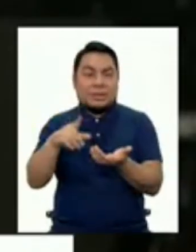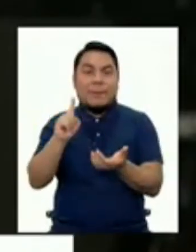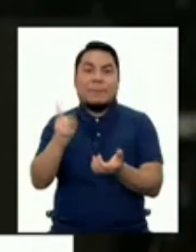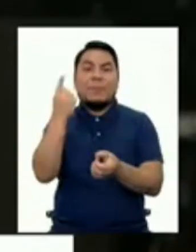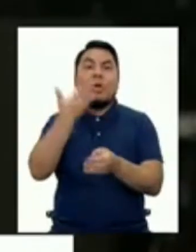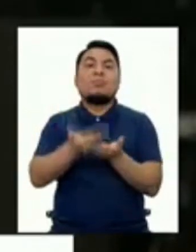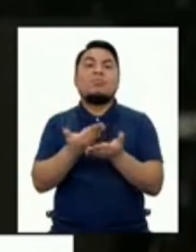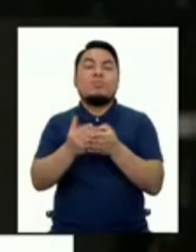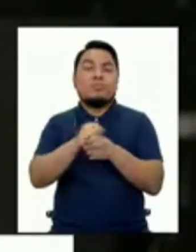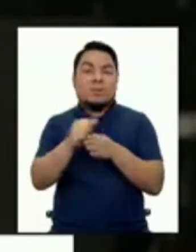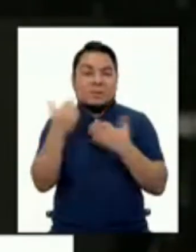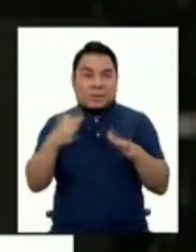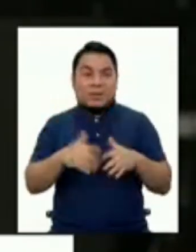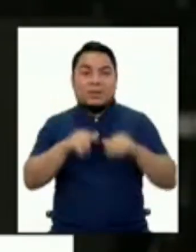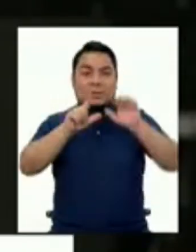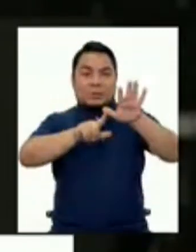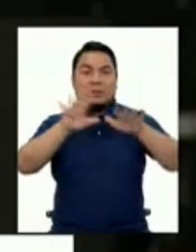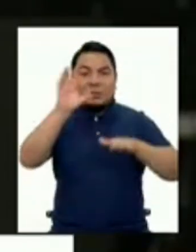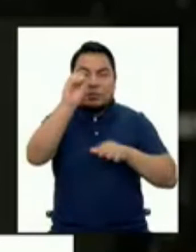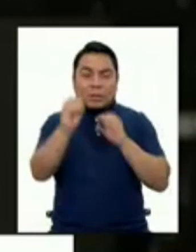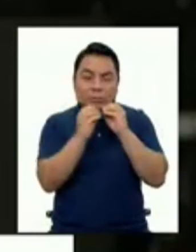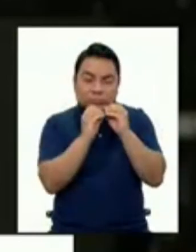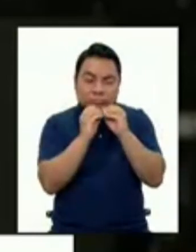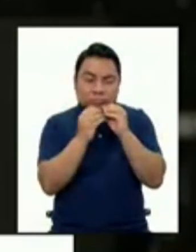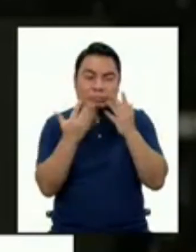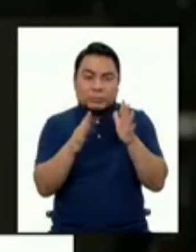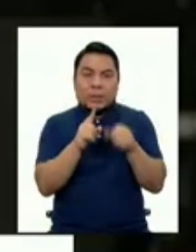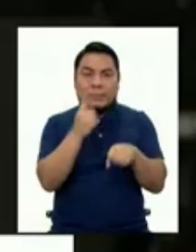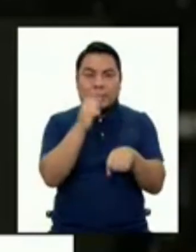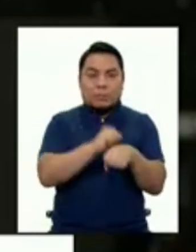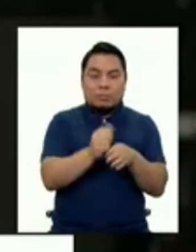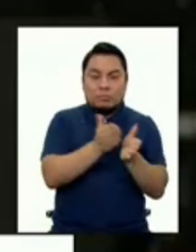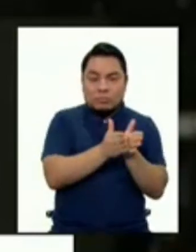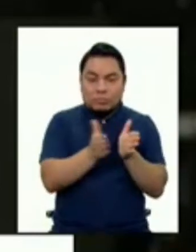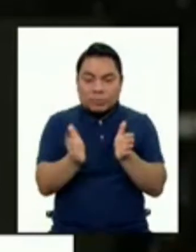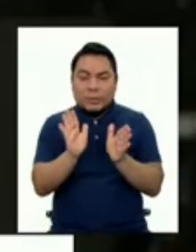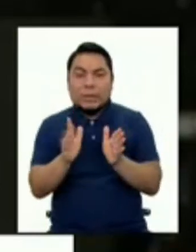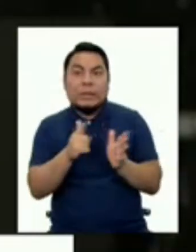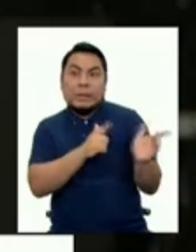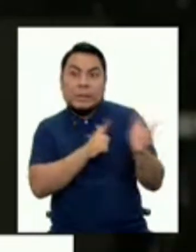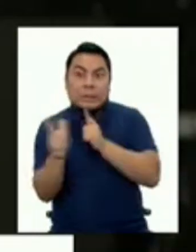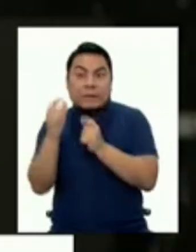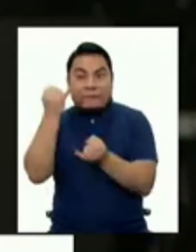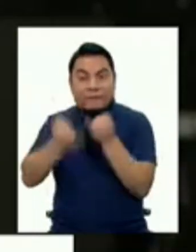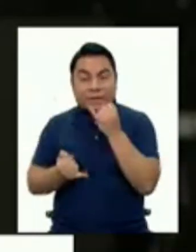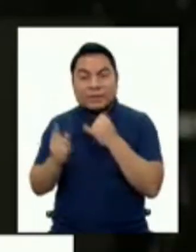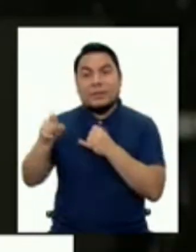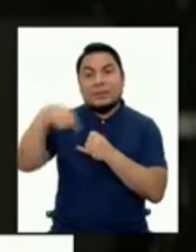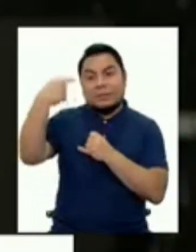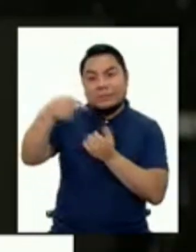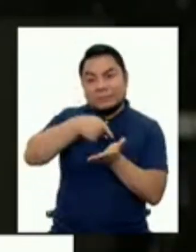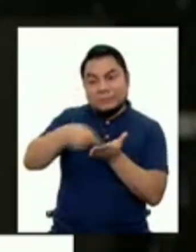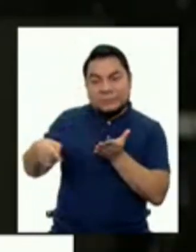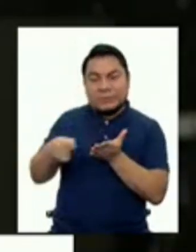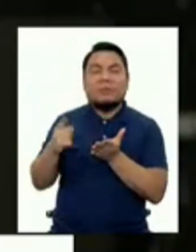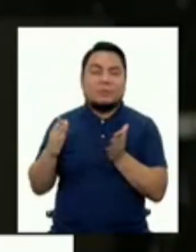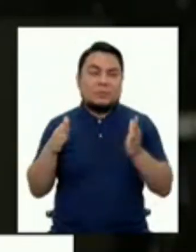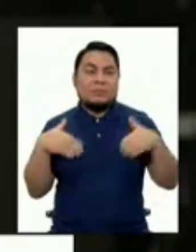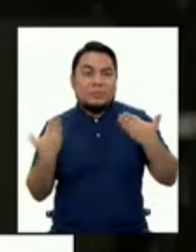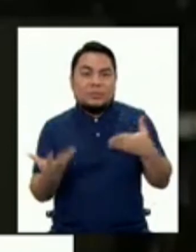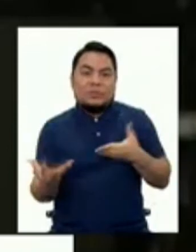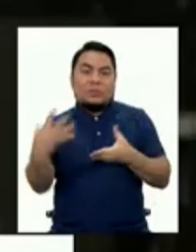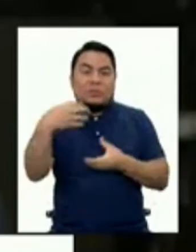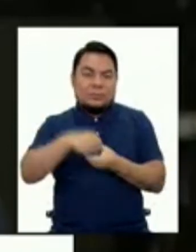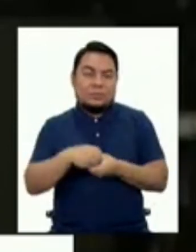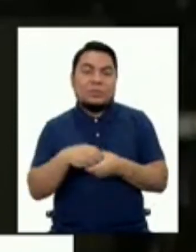prueba, está al 75% de la primera prueba y ya debemos tenerlo listo en esta semana para que puedan